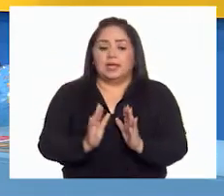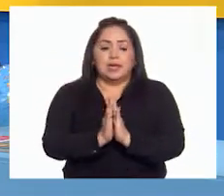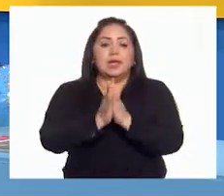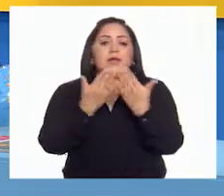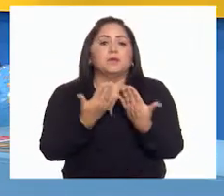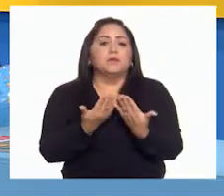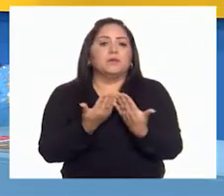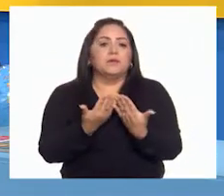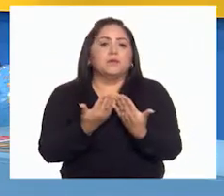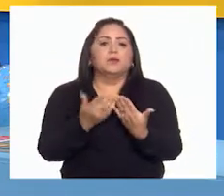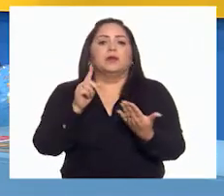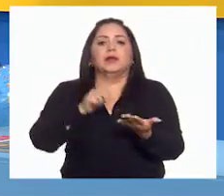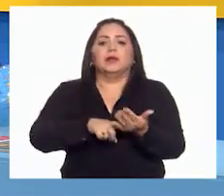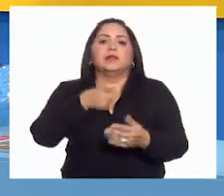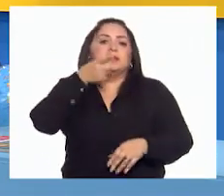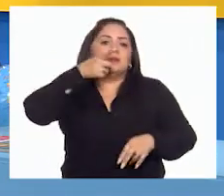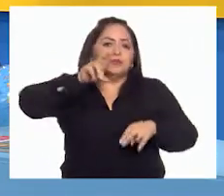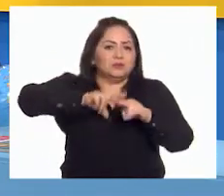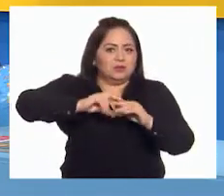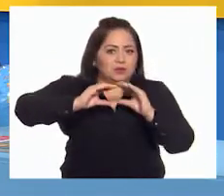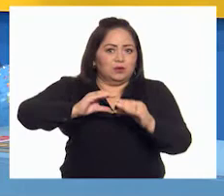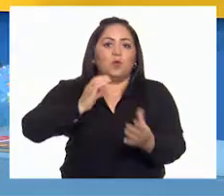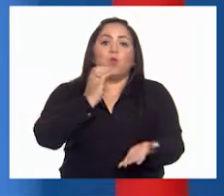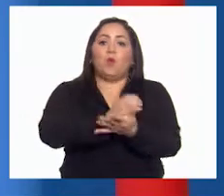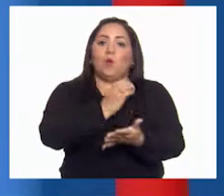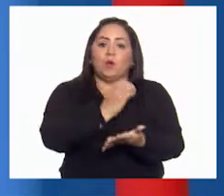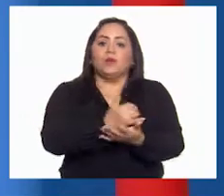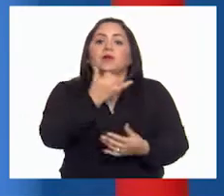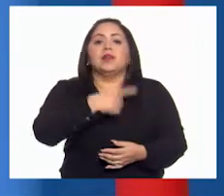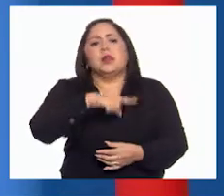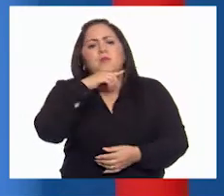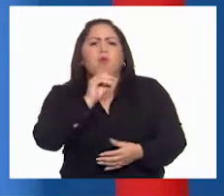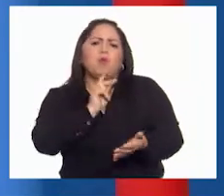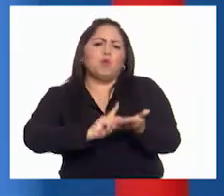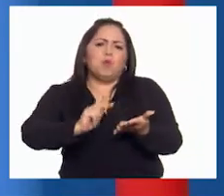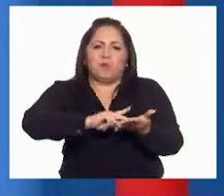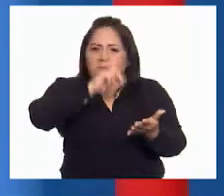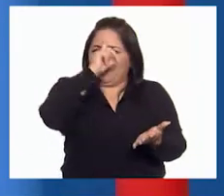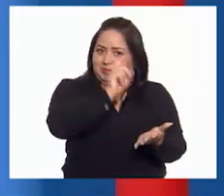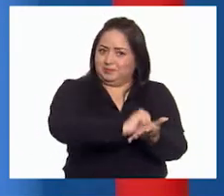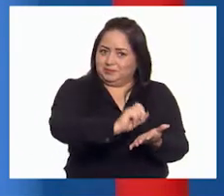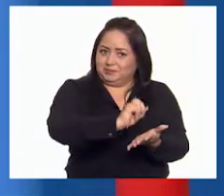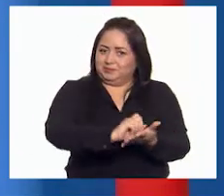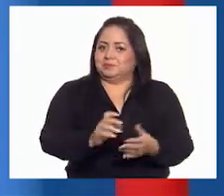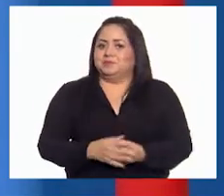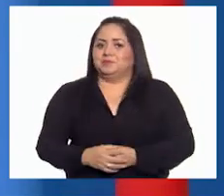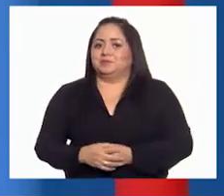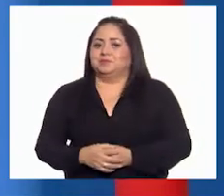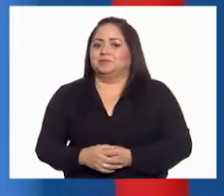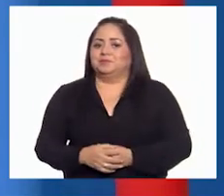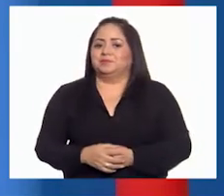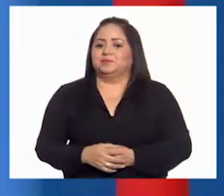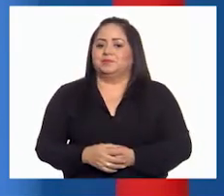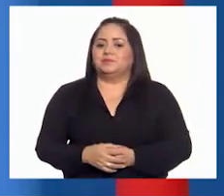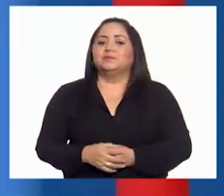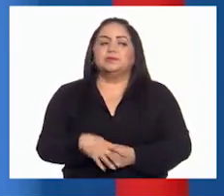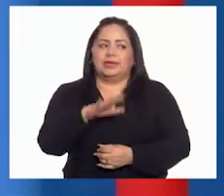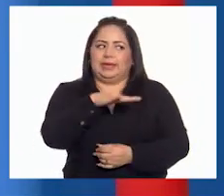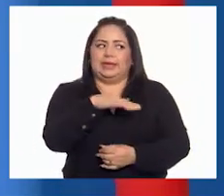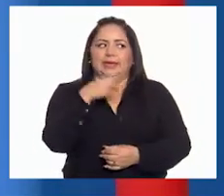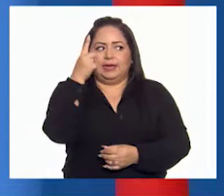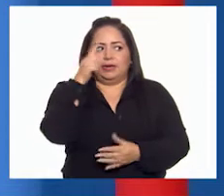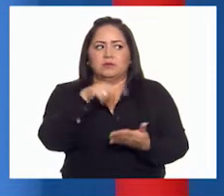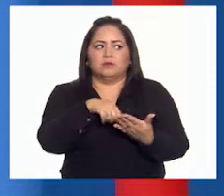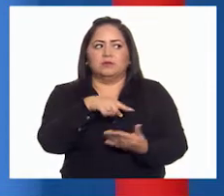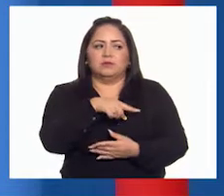de texto, diccionario, cuaderno y lápiz o pluma para escribir. Gaby, creo que